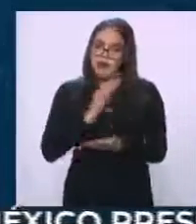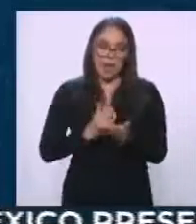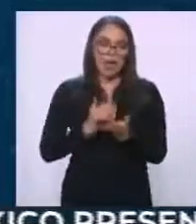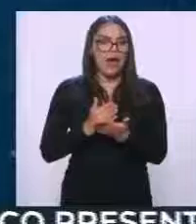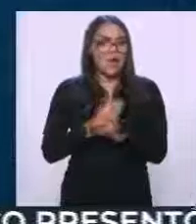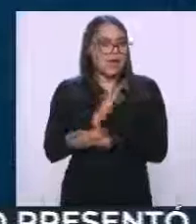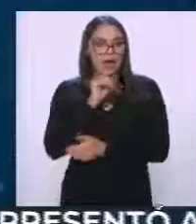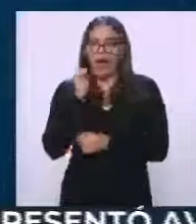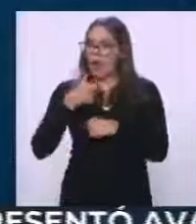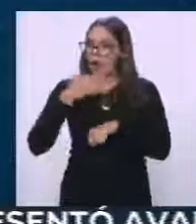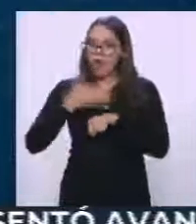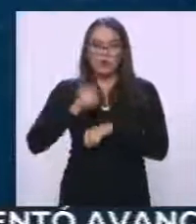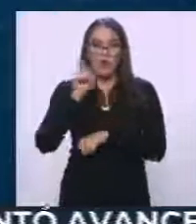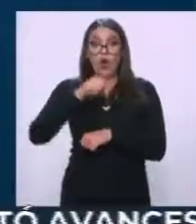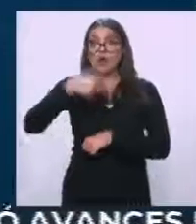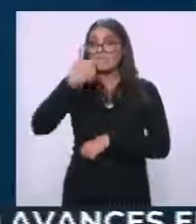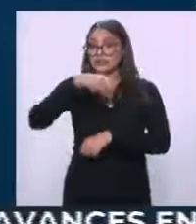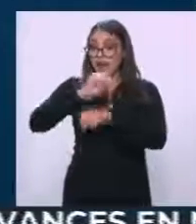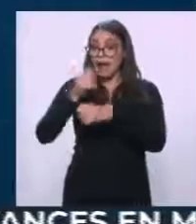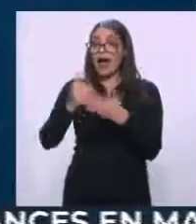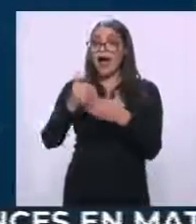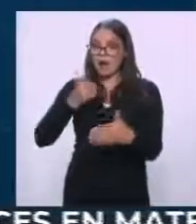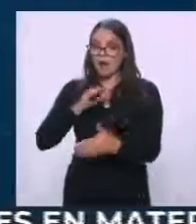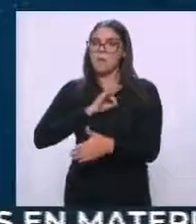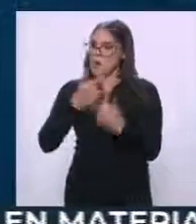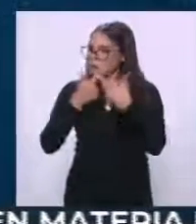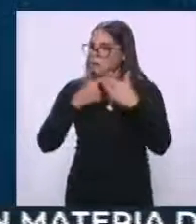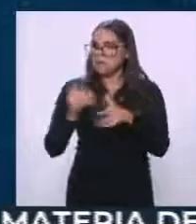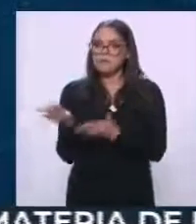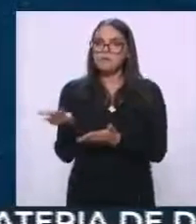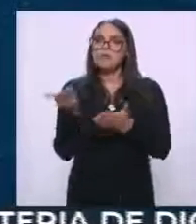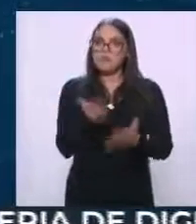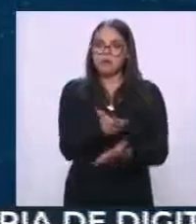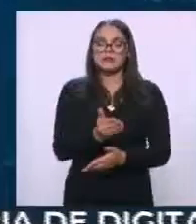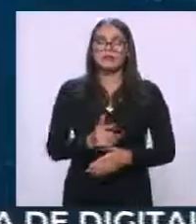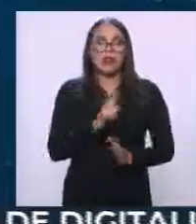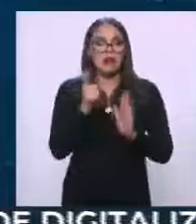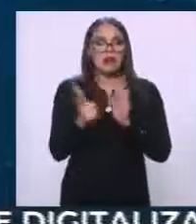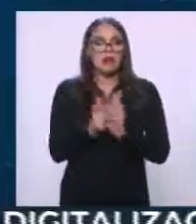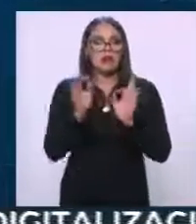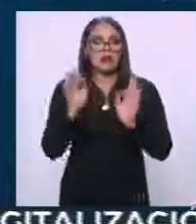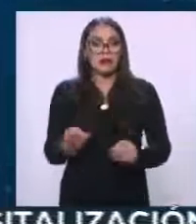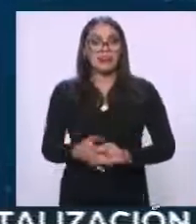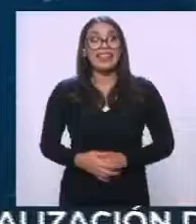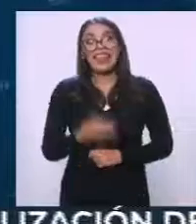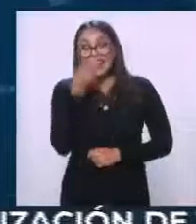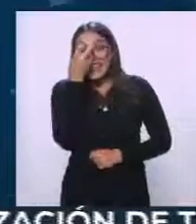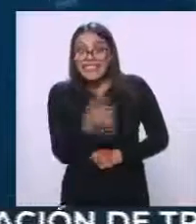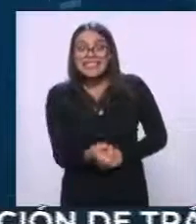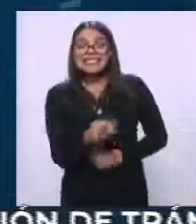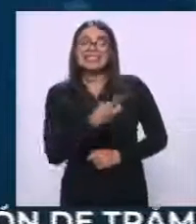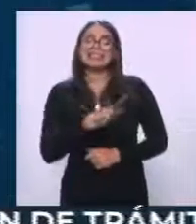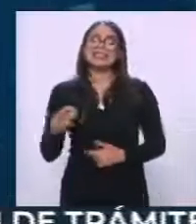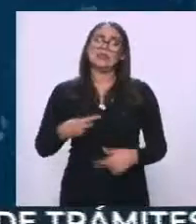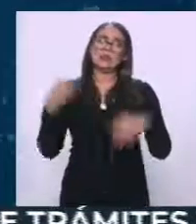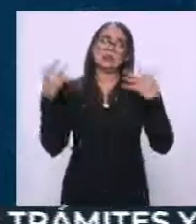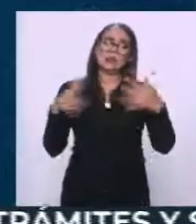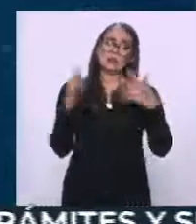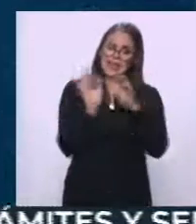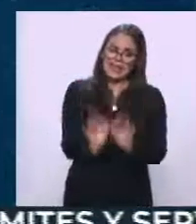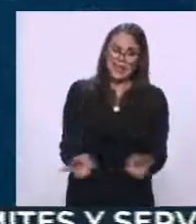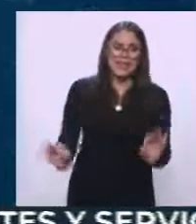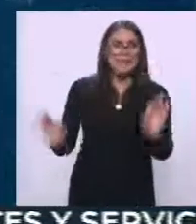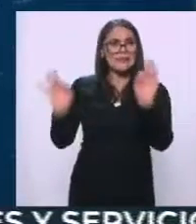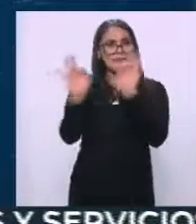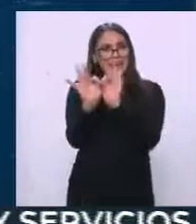restricción antes de las 12 semanas. Entonces, eso es lo que habría, digamos, esta es la puerta tan importante que habría este amparo desde